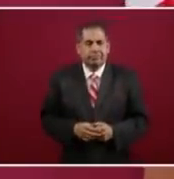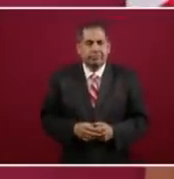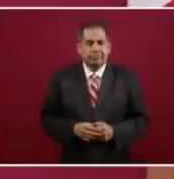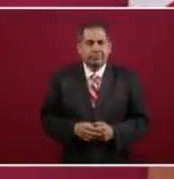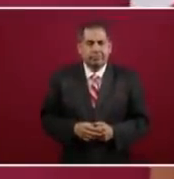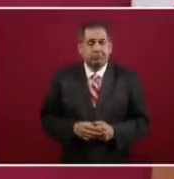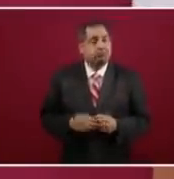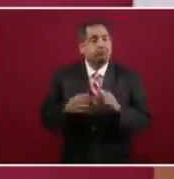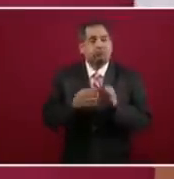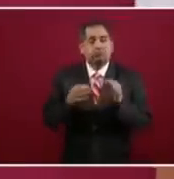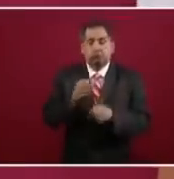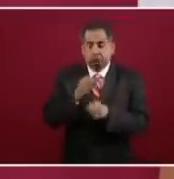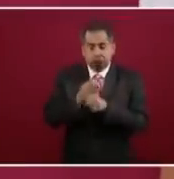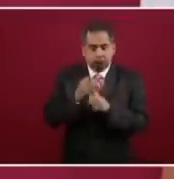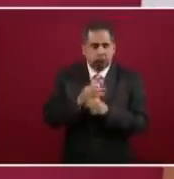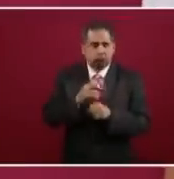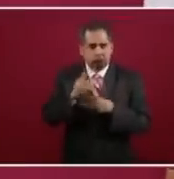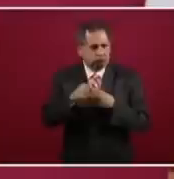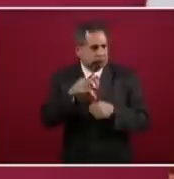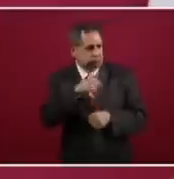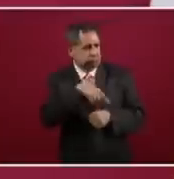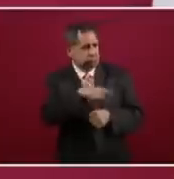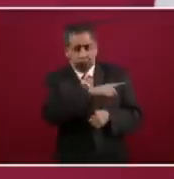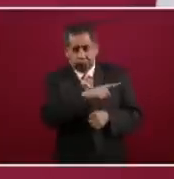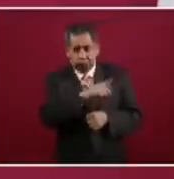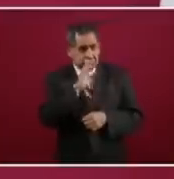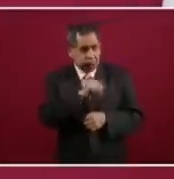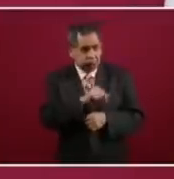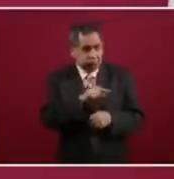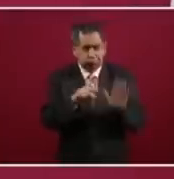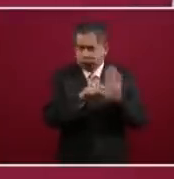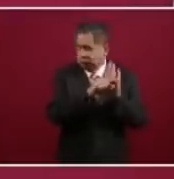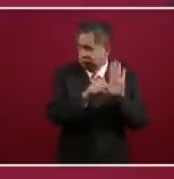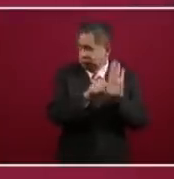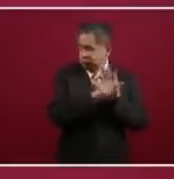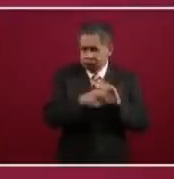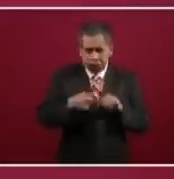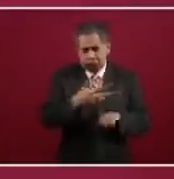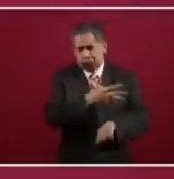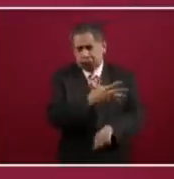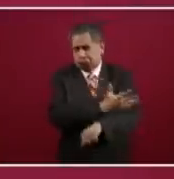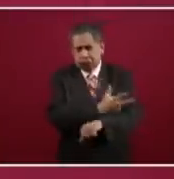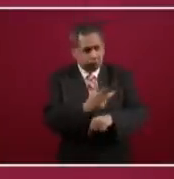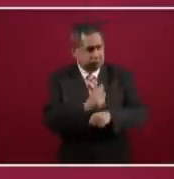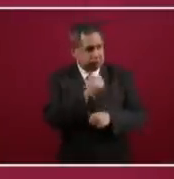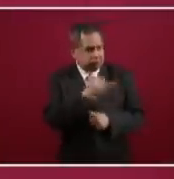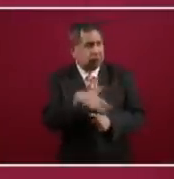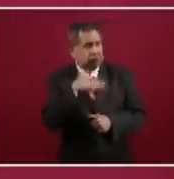vamos a estigmatizar la corrupción ya quedamos